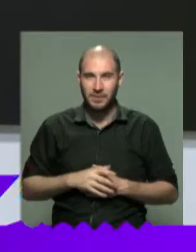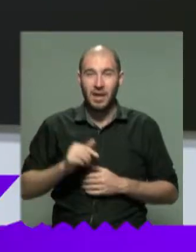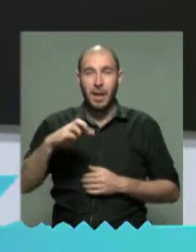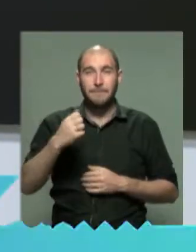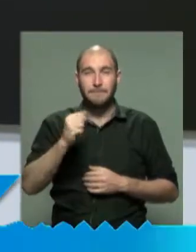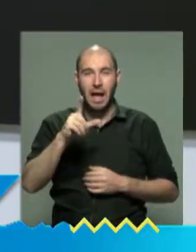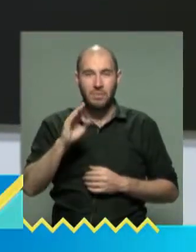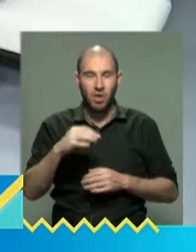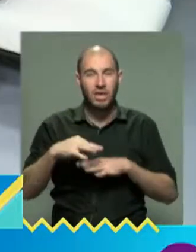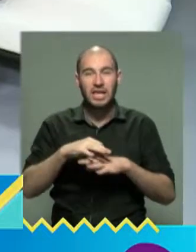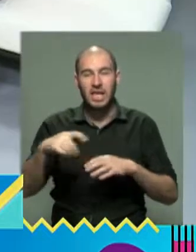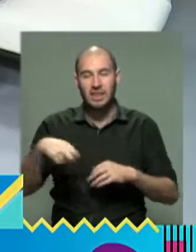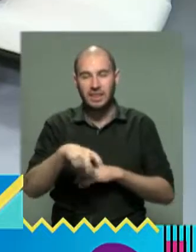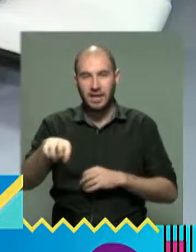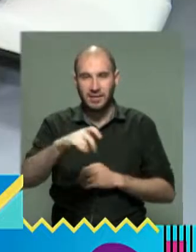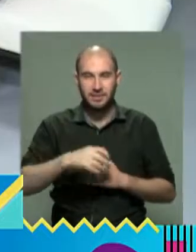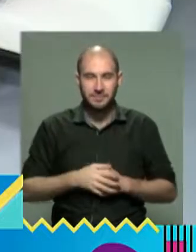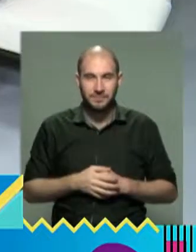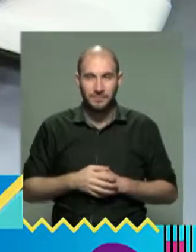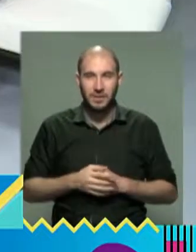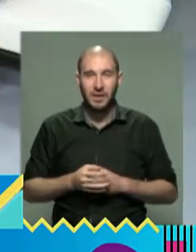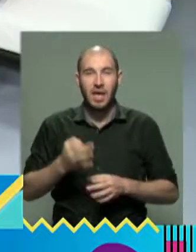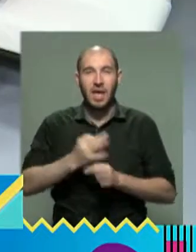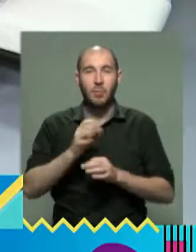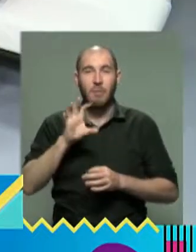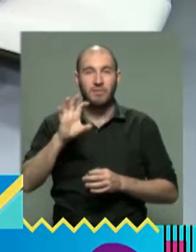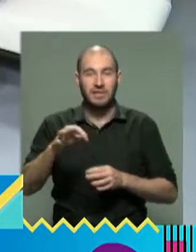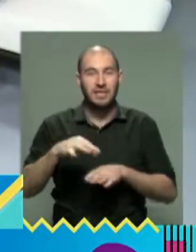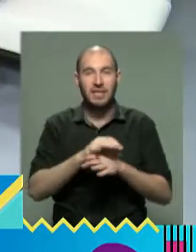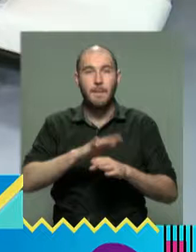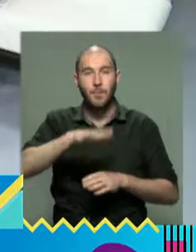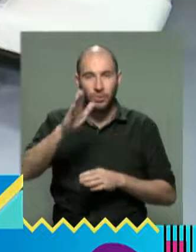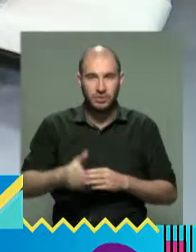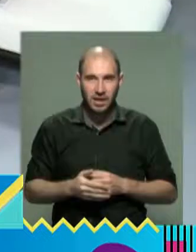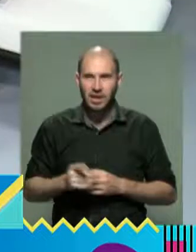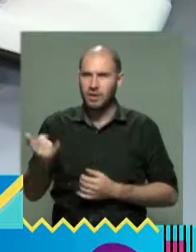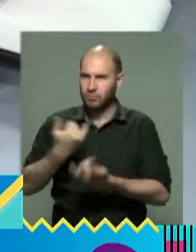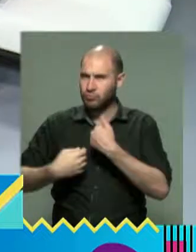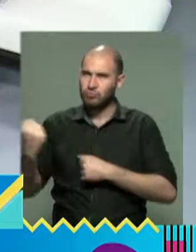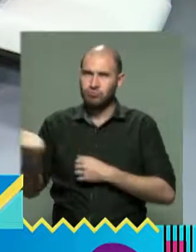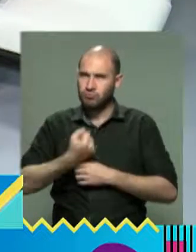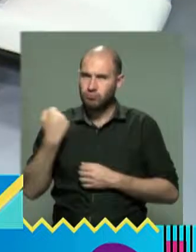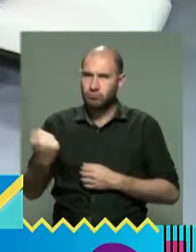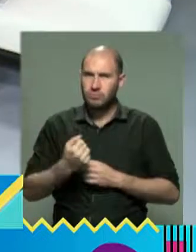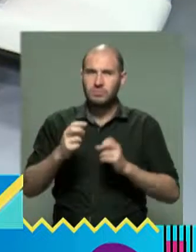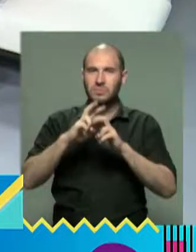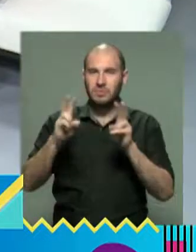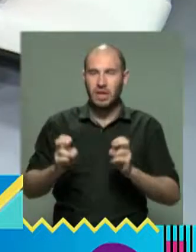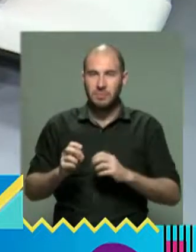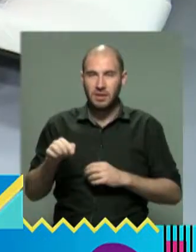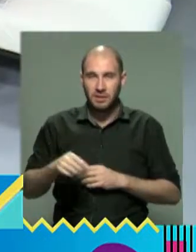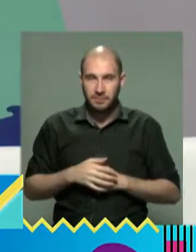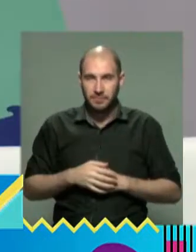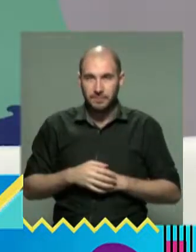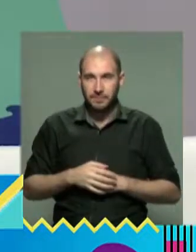Pablo Marinaro, guía de trekking, de la Escuela Provincial Guías de Alta Montaña. Que dijo algo muy importante recién relacionado a esto de,